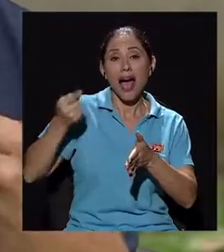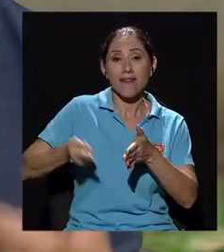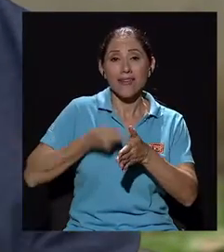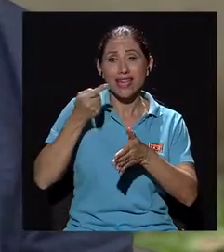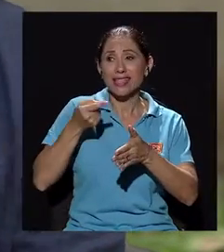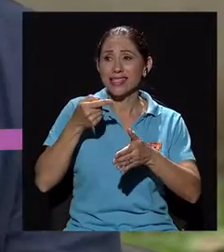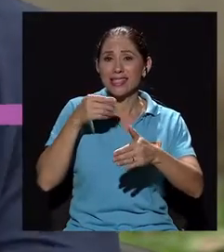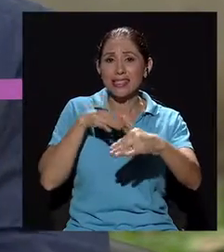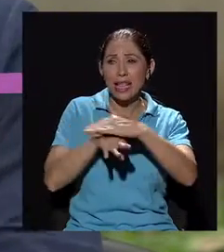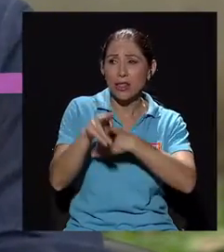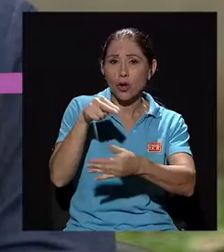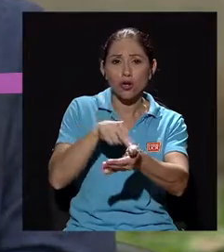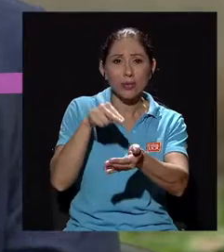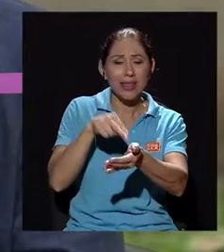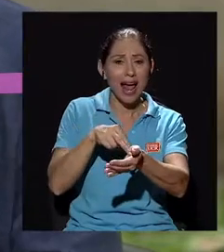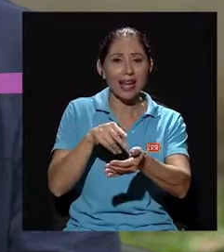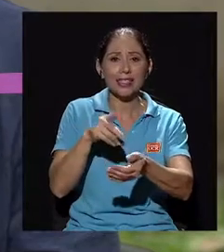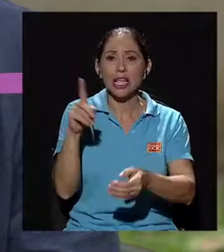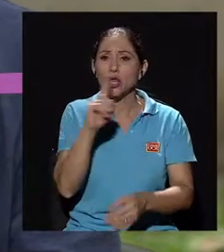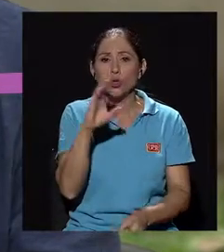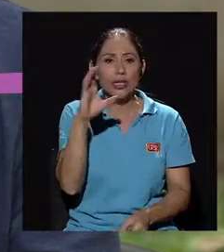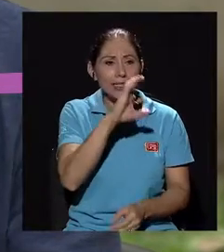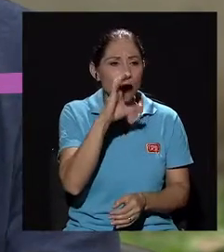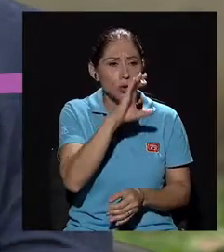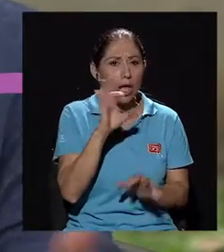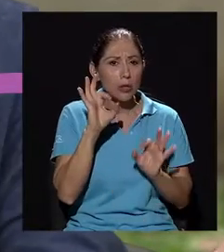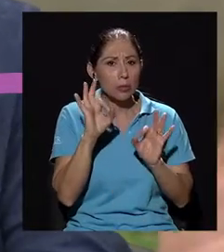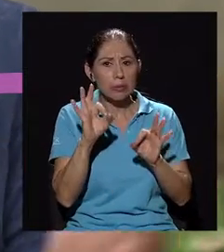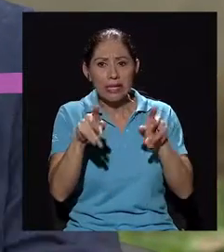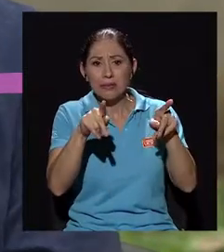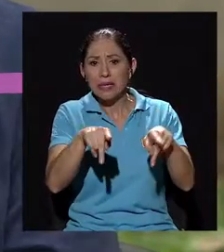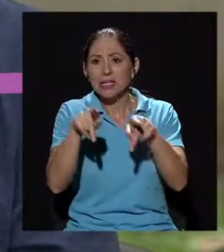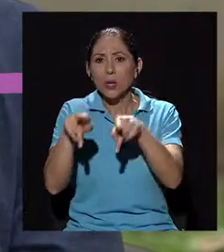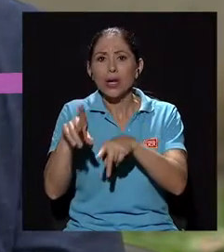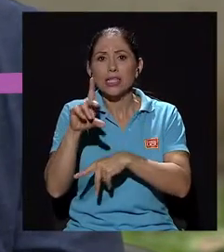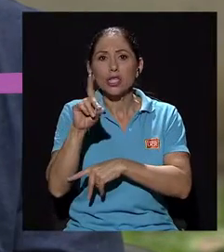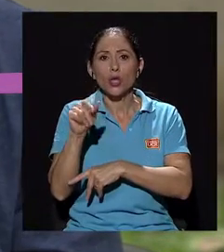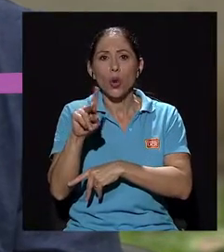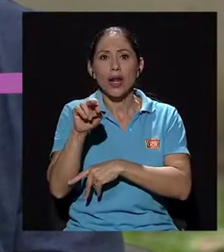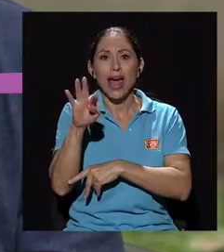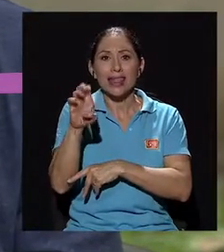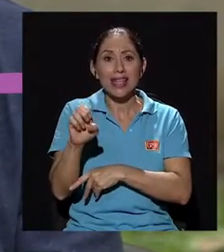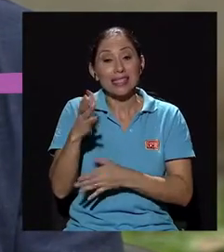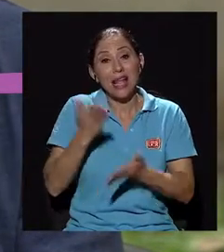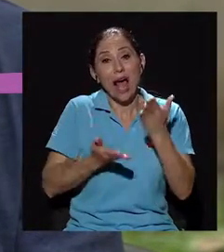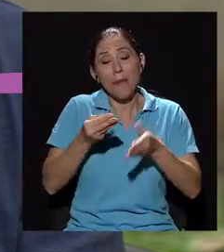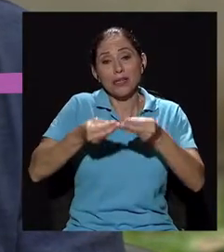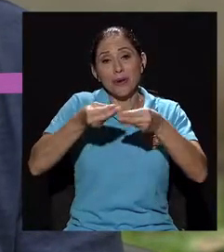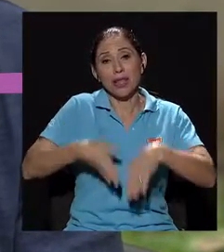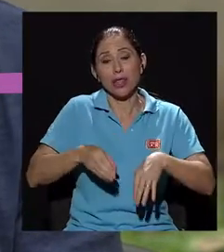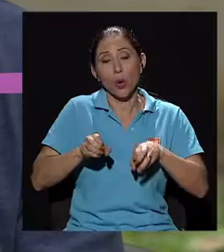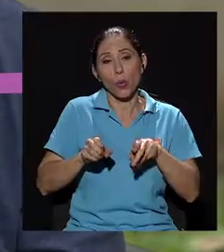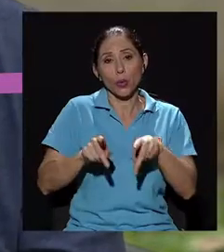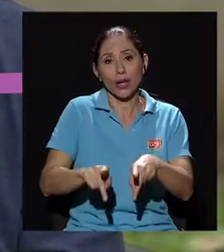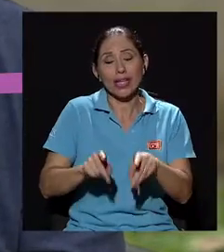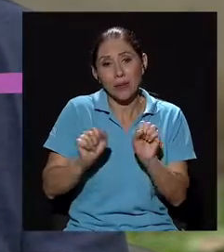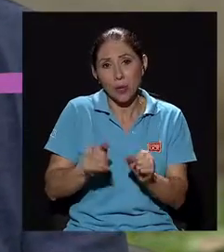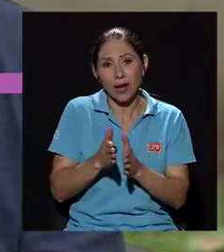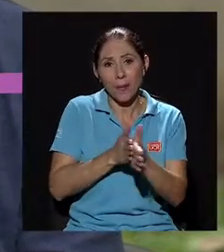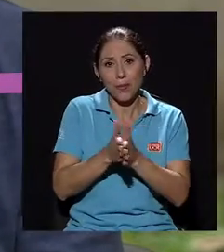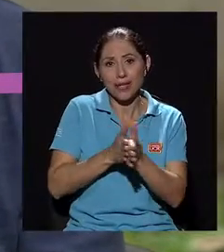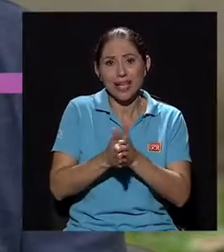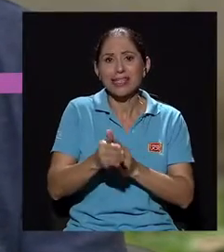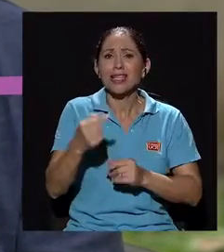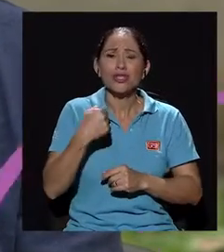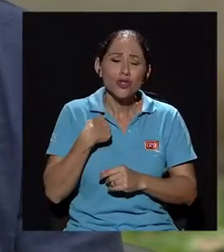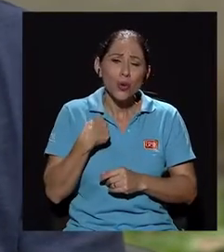de los hospitales, no se está buscando idóneamente los donantes y se están dejando perder ciertas posibilidades que podrían aprovecharse. Esto lo vengo